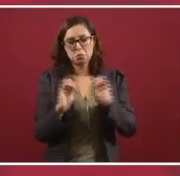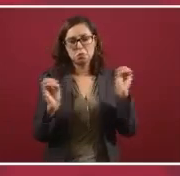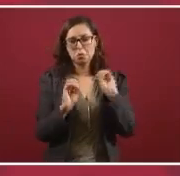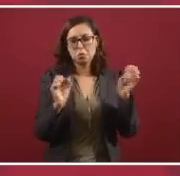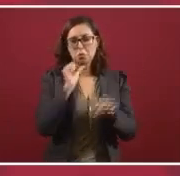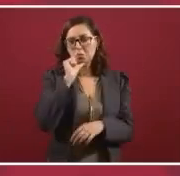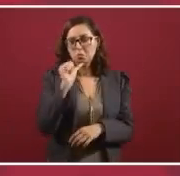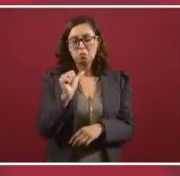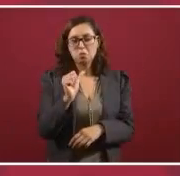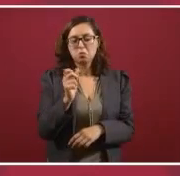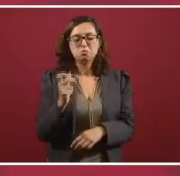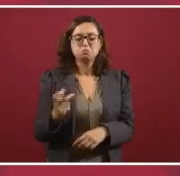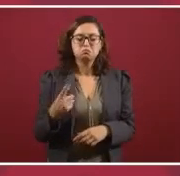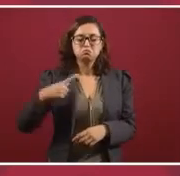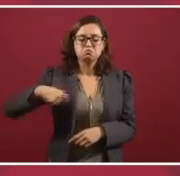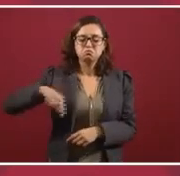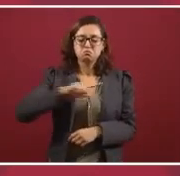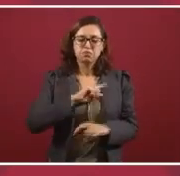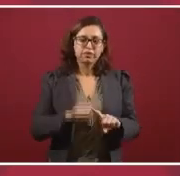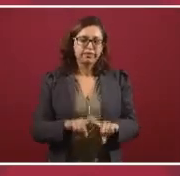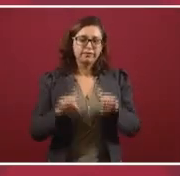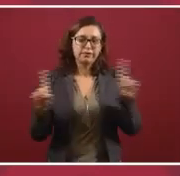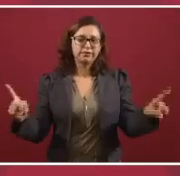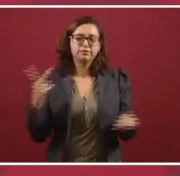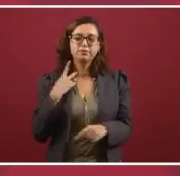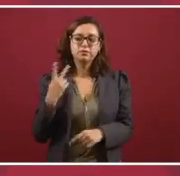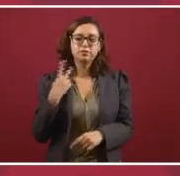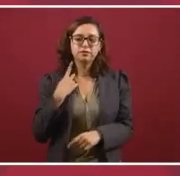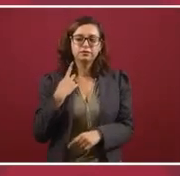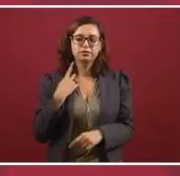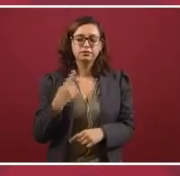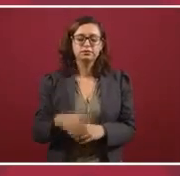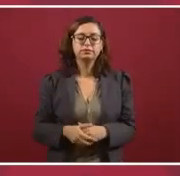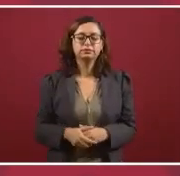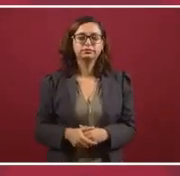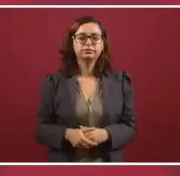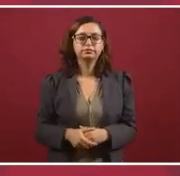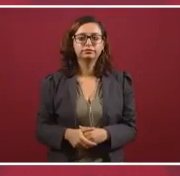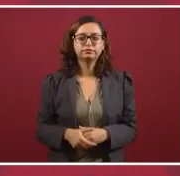no es esa la política que se está aplicando.